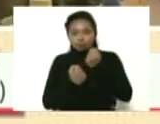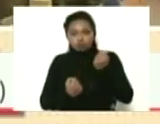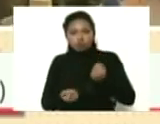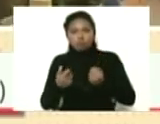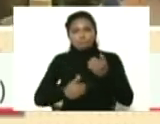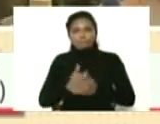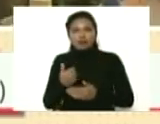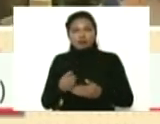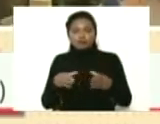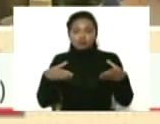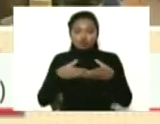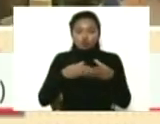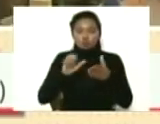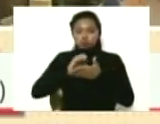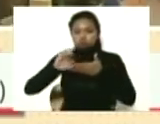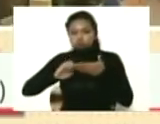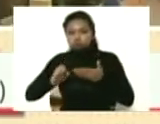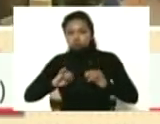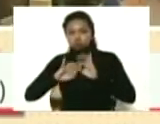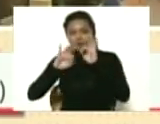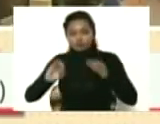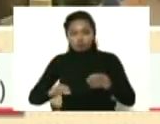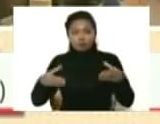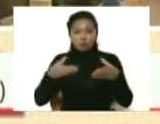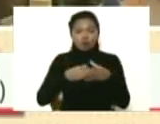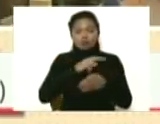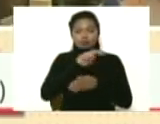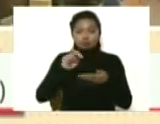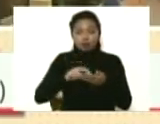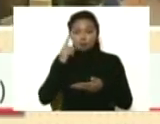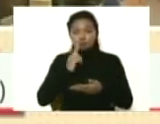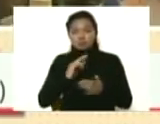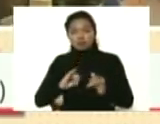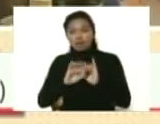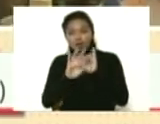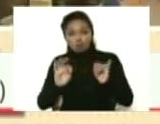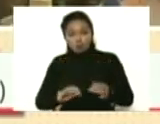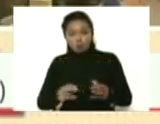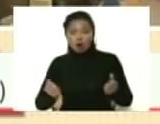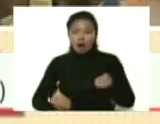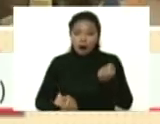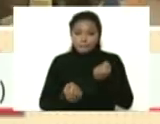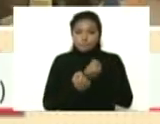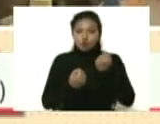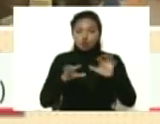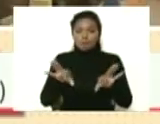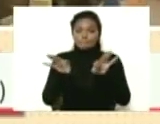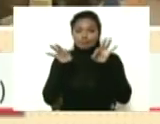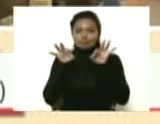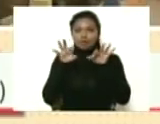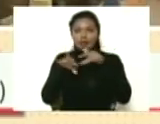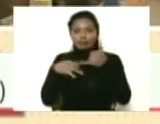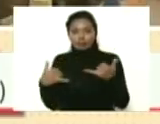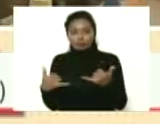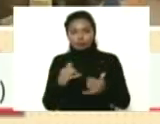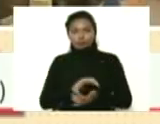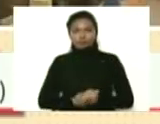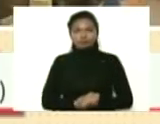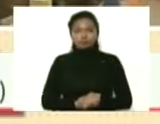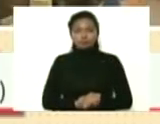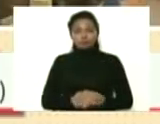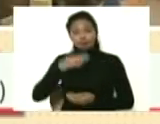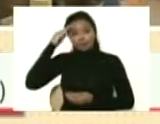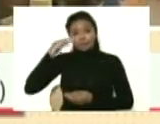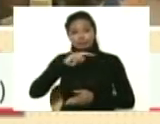reforzado del Comando Estratégico Operacional de la Guardia Nacional Bolivariana y con el apoyo especial de la